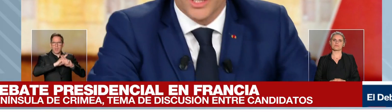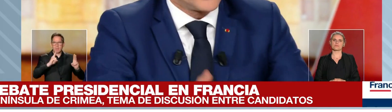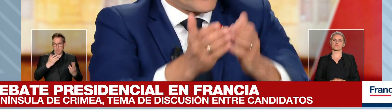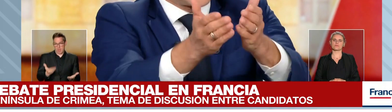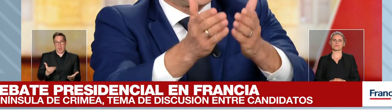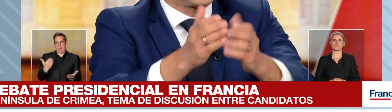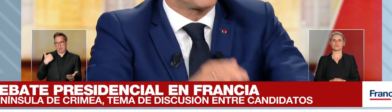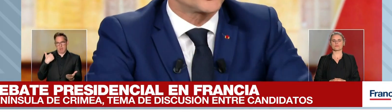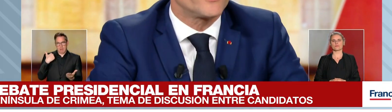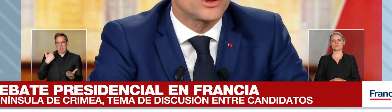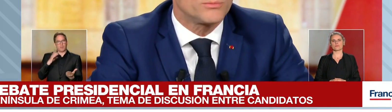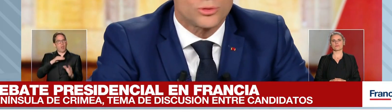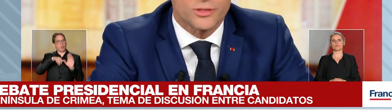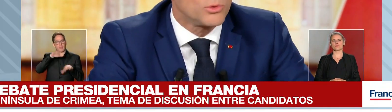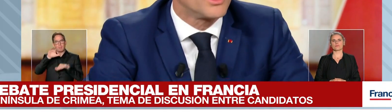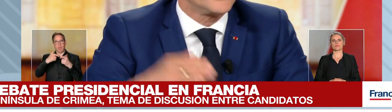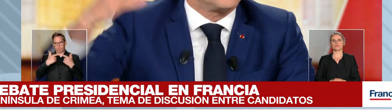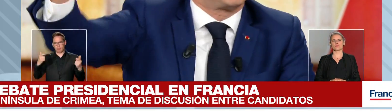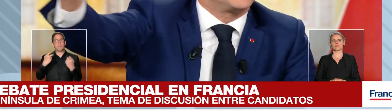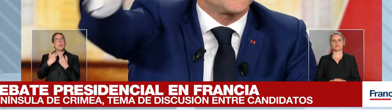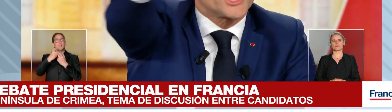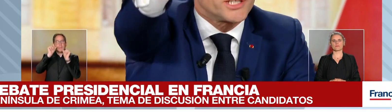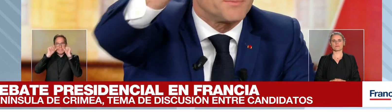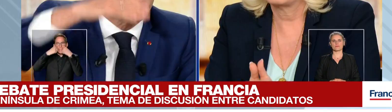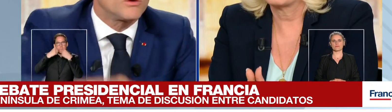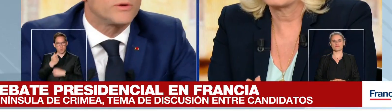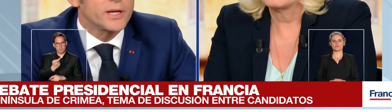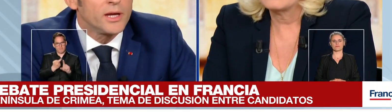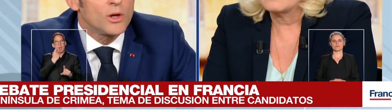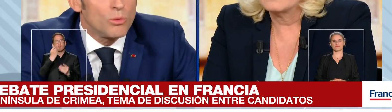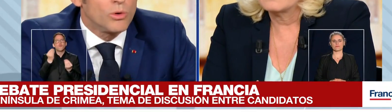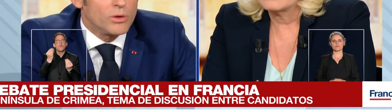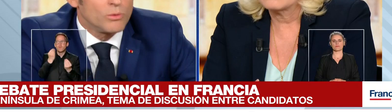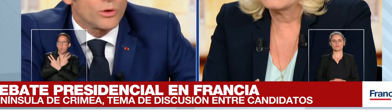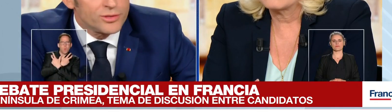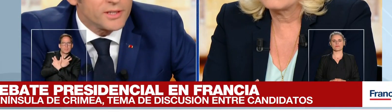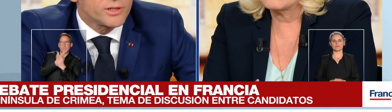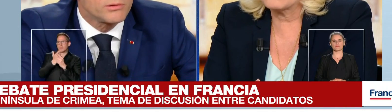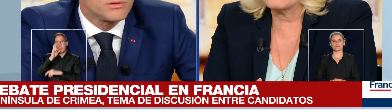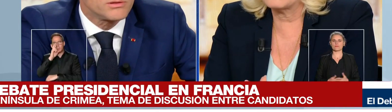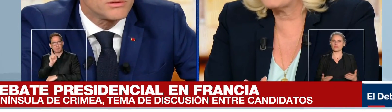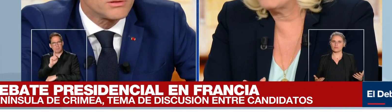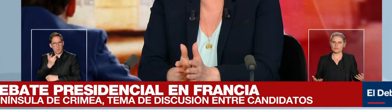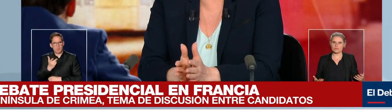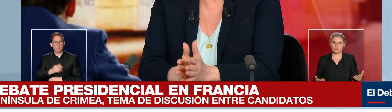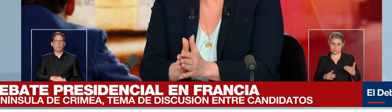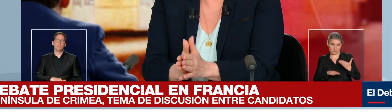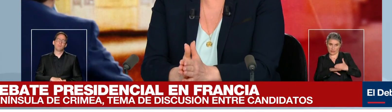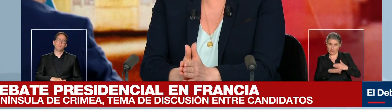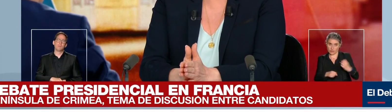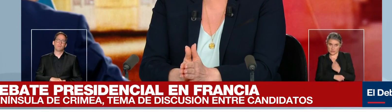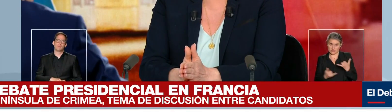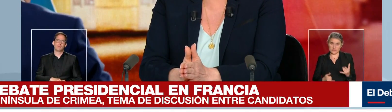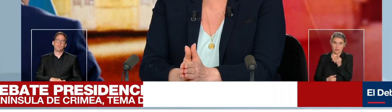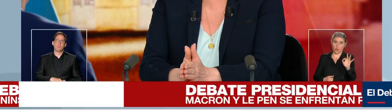Otros candidatos en esta elección que defienden ideas cercanas, como el señor Zemmour, no fueron a buscar préstamos en Hungría o en Rusia. No, ellos